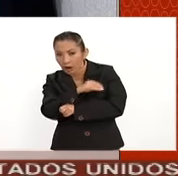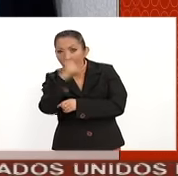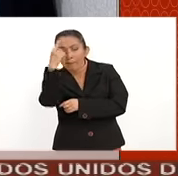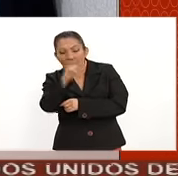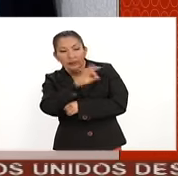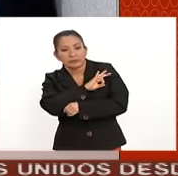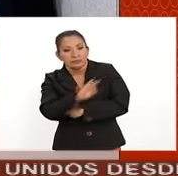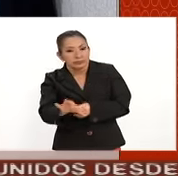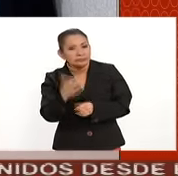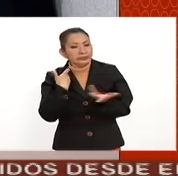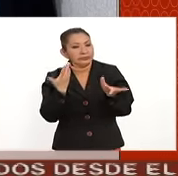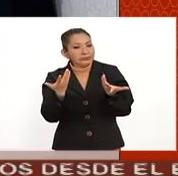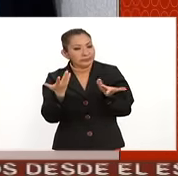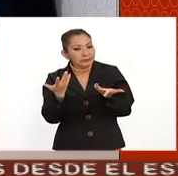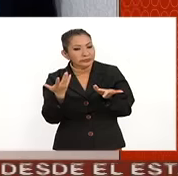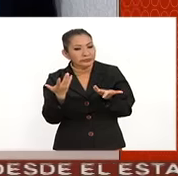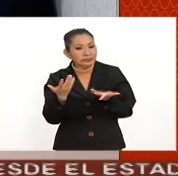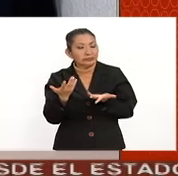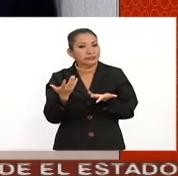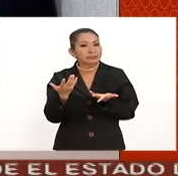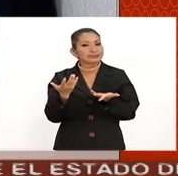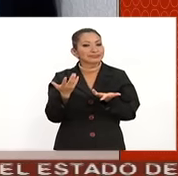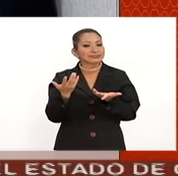que se pudiese dar este fenómeno de